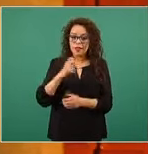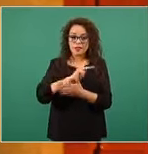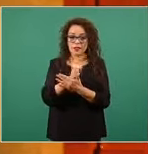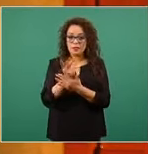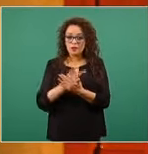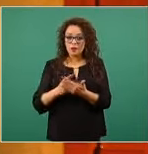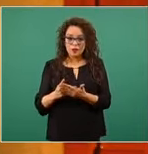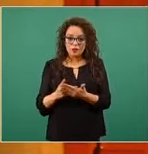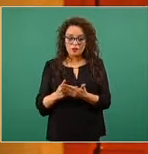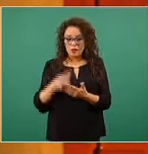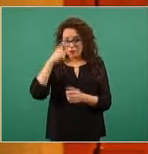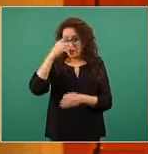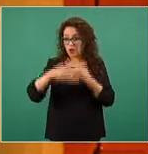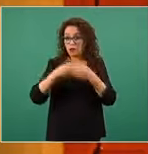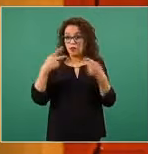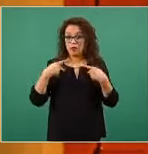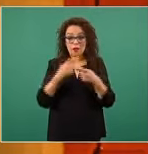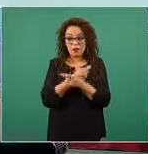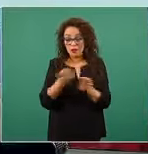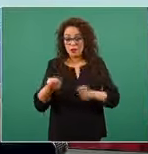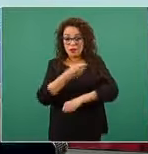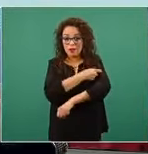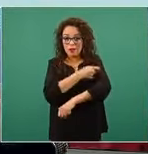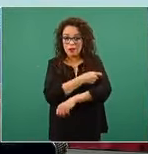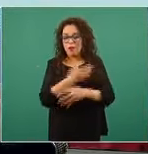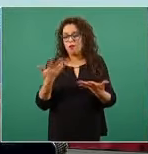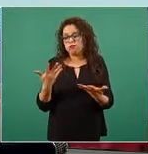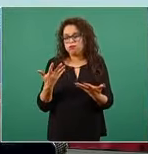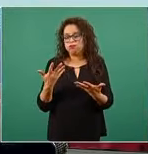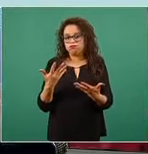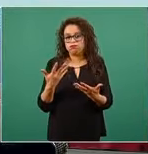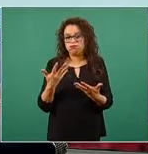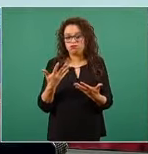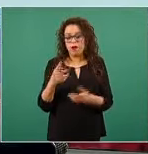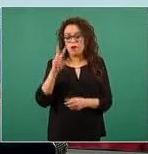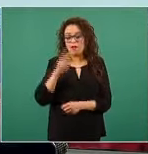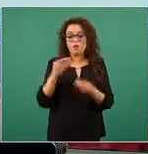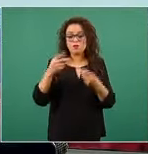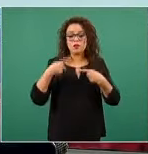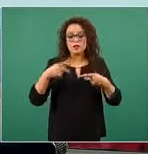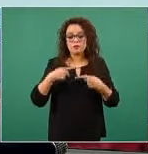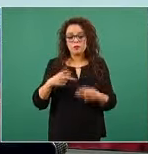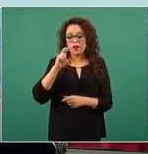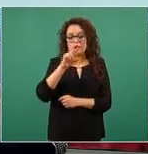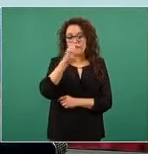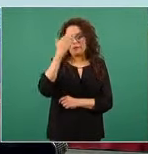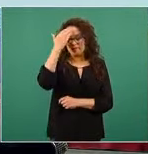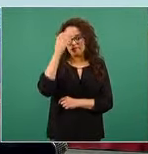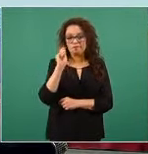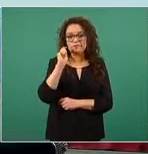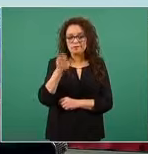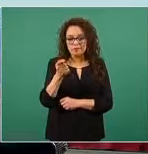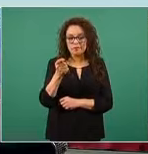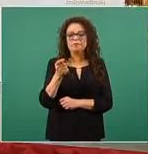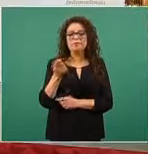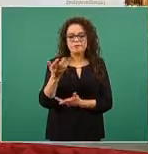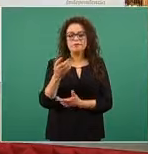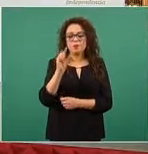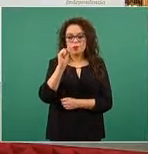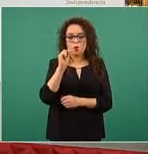vacunación universal. Esto es algo que algunas personas se resisten a reconocer, que se fue deteriorando la capacidad